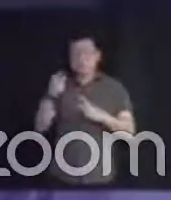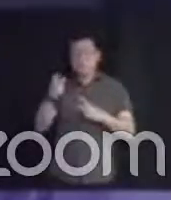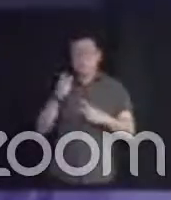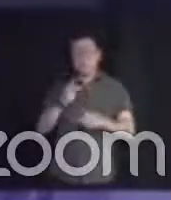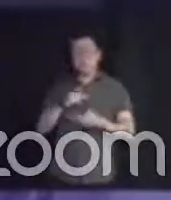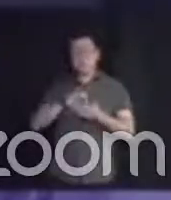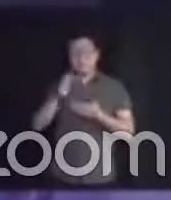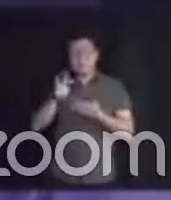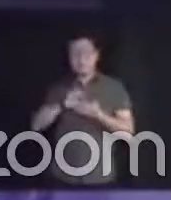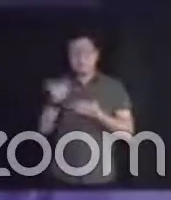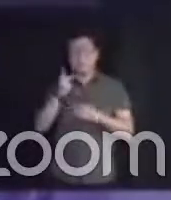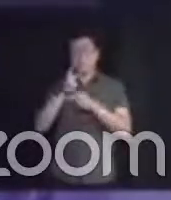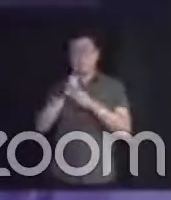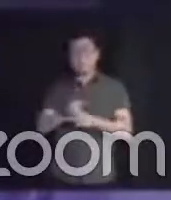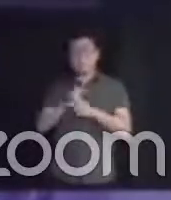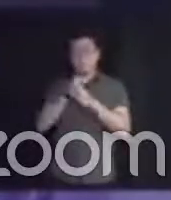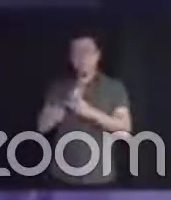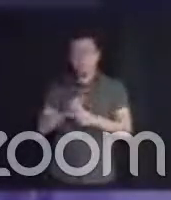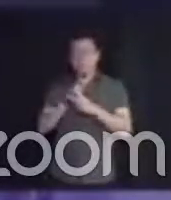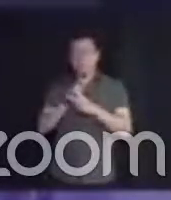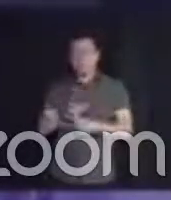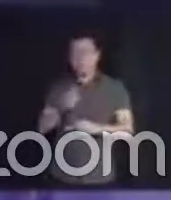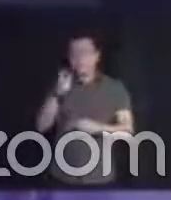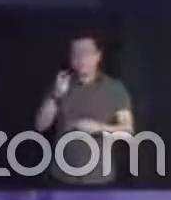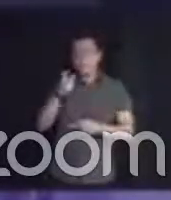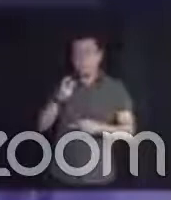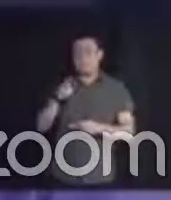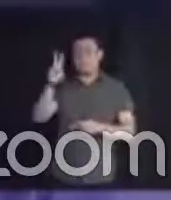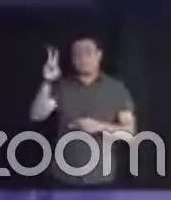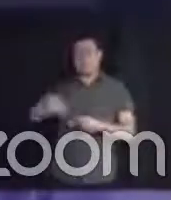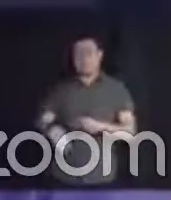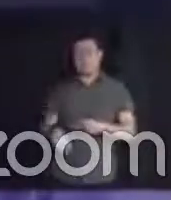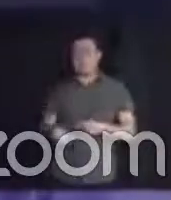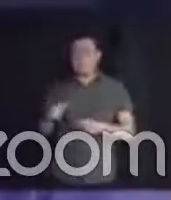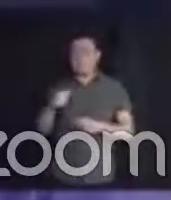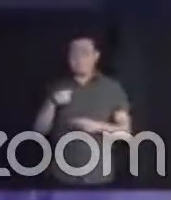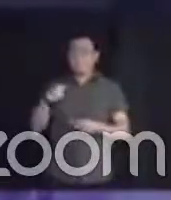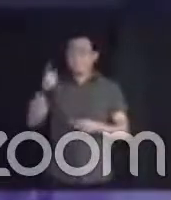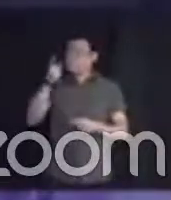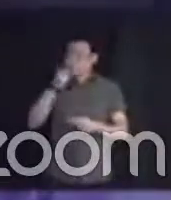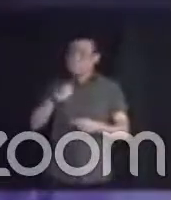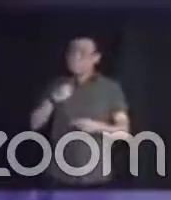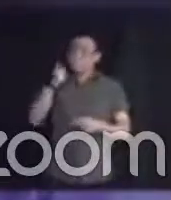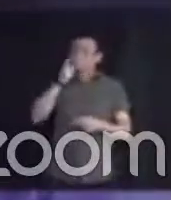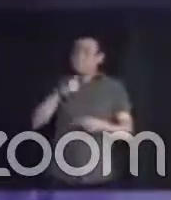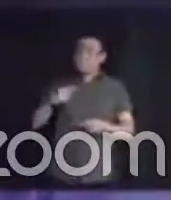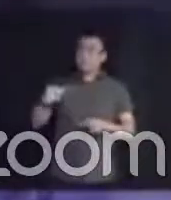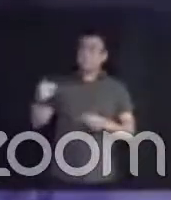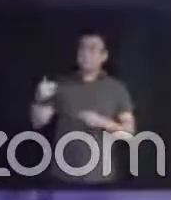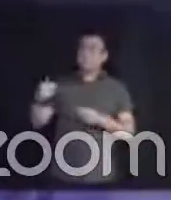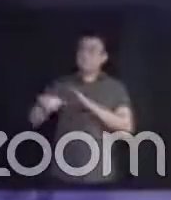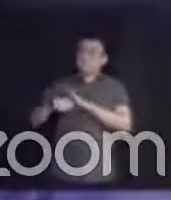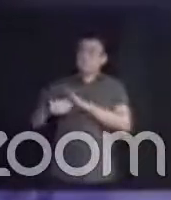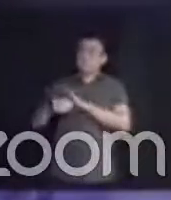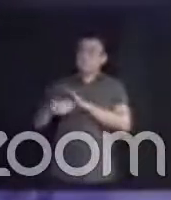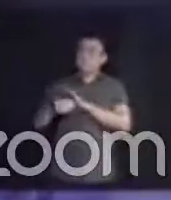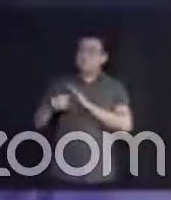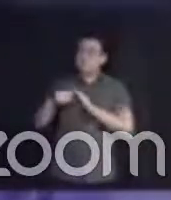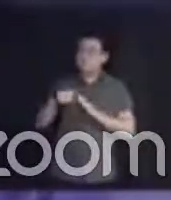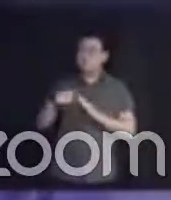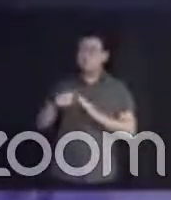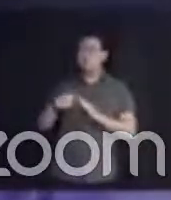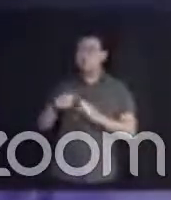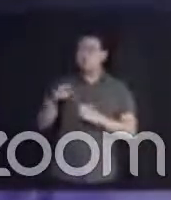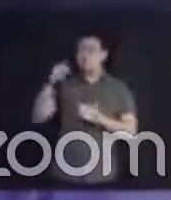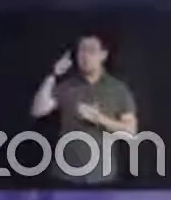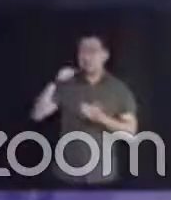por la paciencia. Yo pienso que me tuvo mucha paciencia porque por más de que me decían que yo lo podía hacer, yo no me